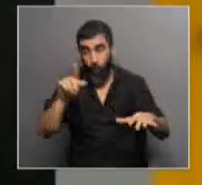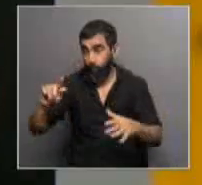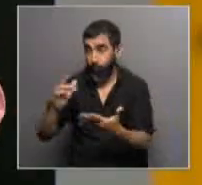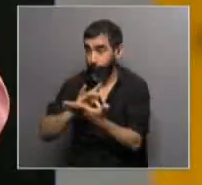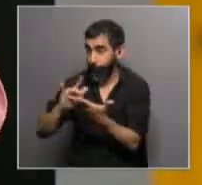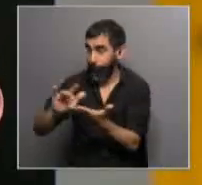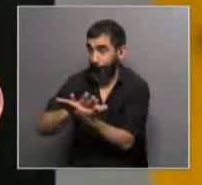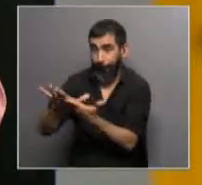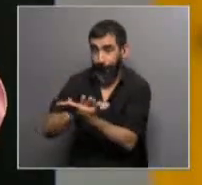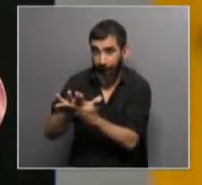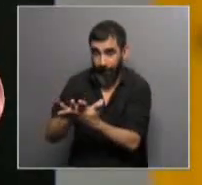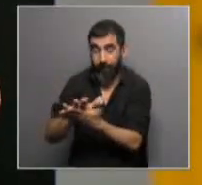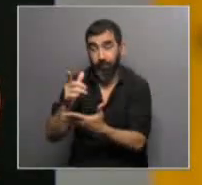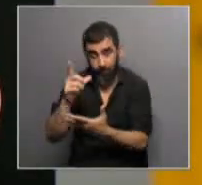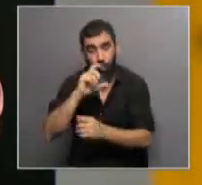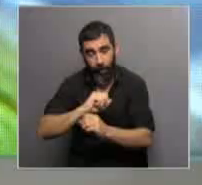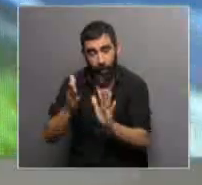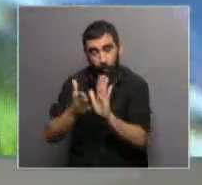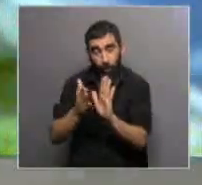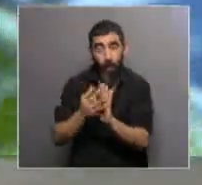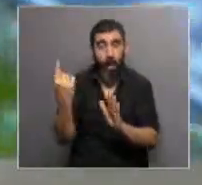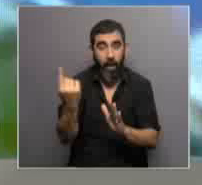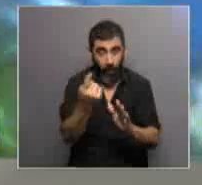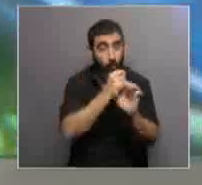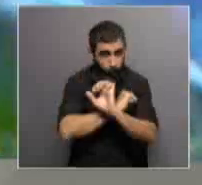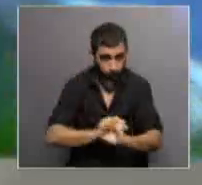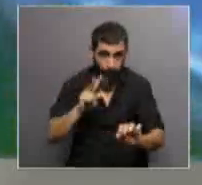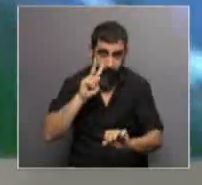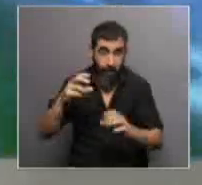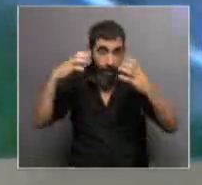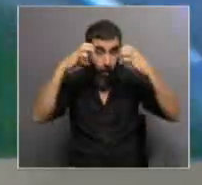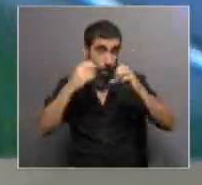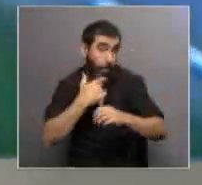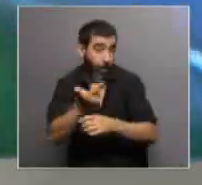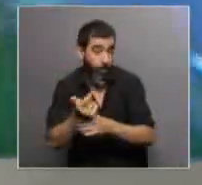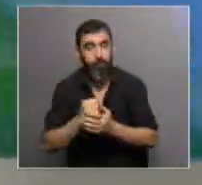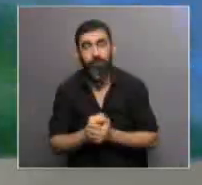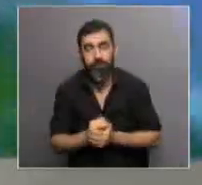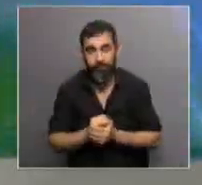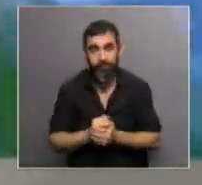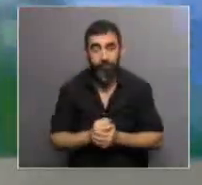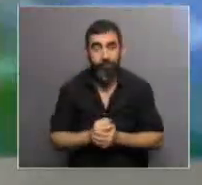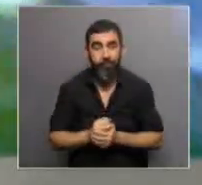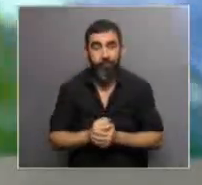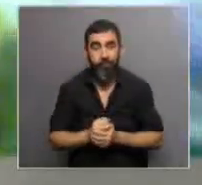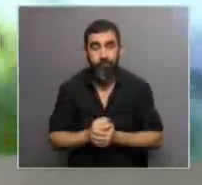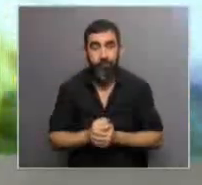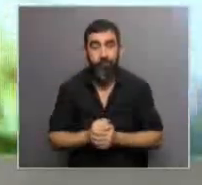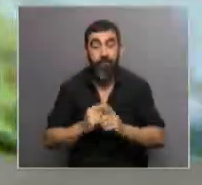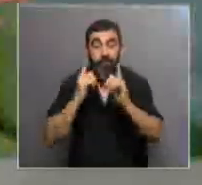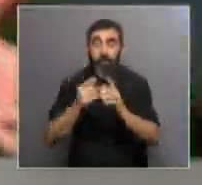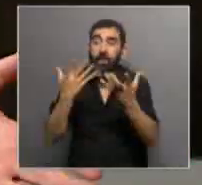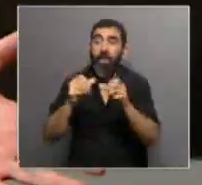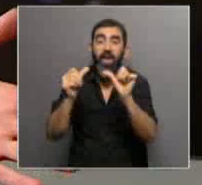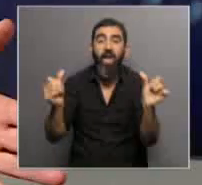de que veamos la foto lo puede comprobar cada duda es una gaza no pero ahora aparentemente quieren no hasta ser una marina en